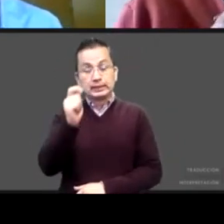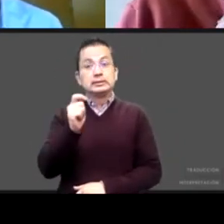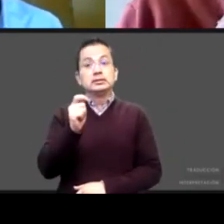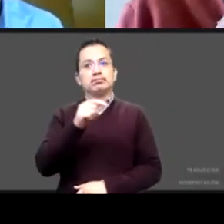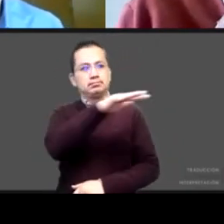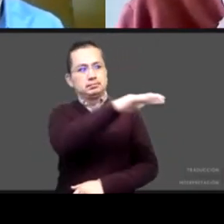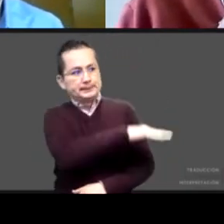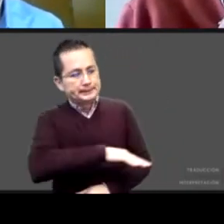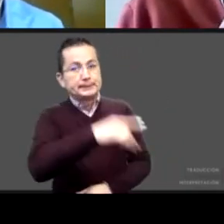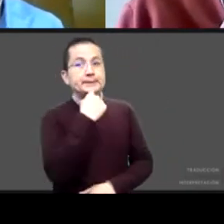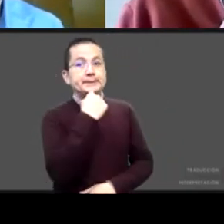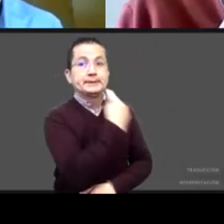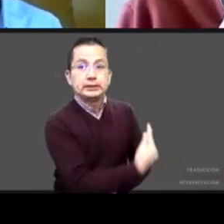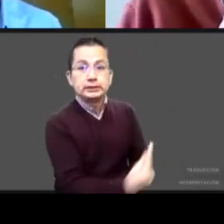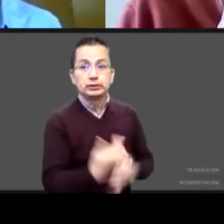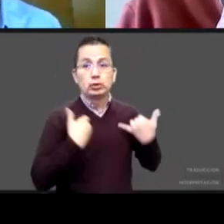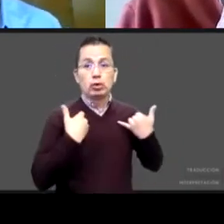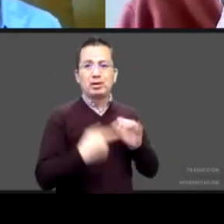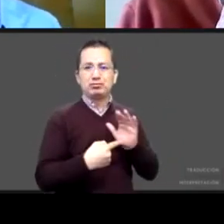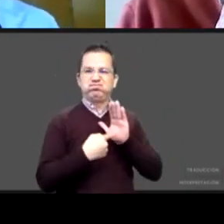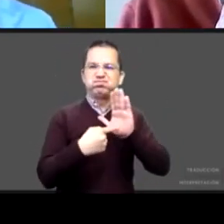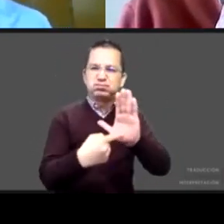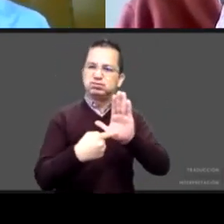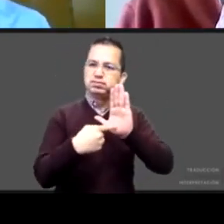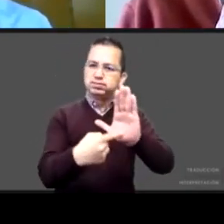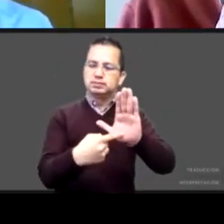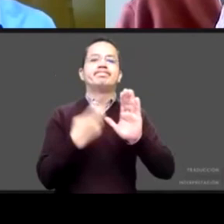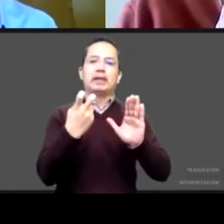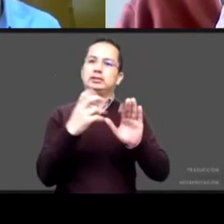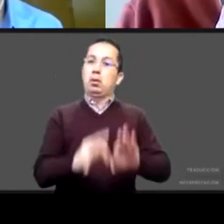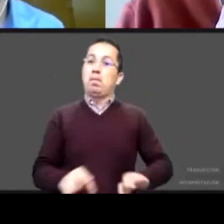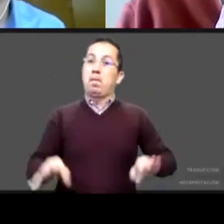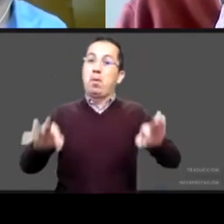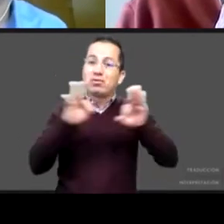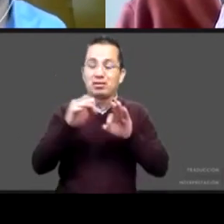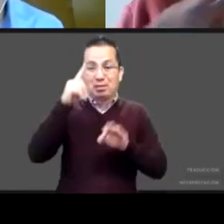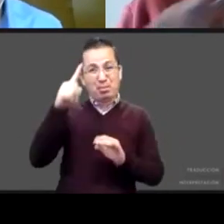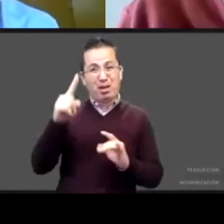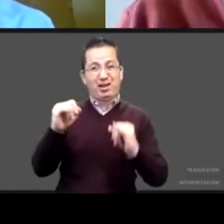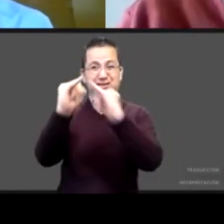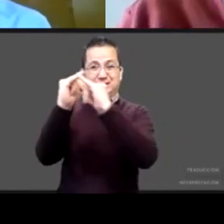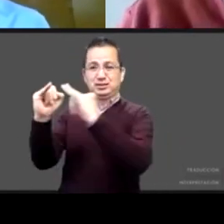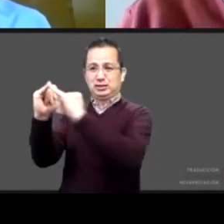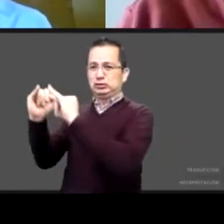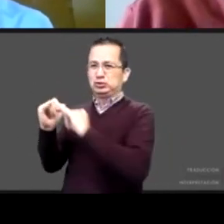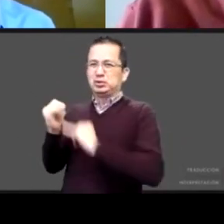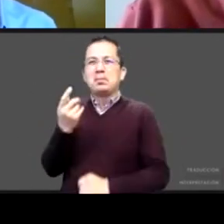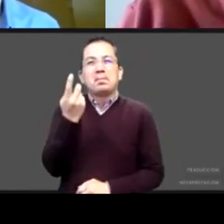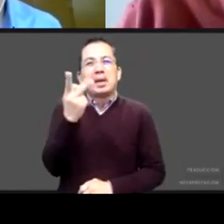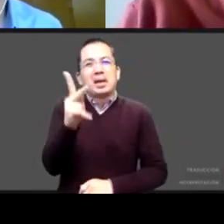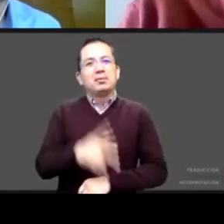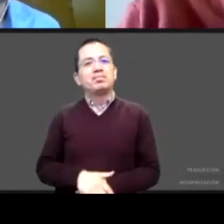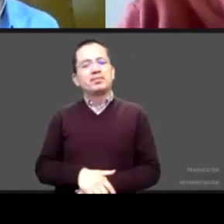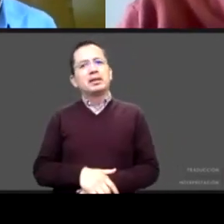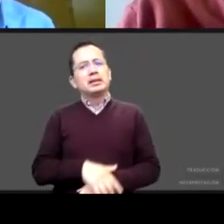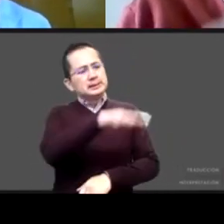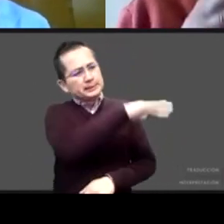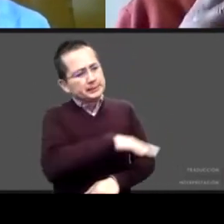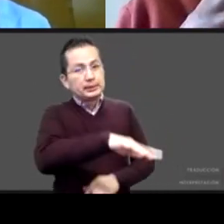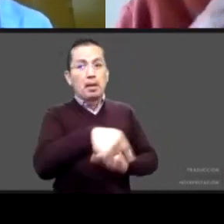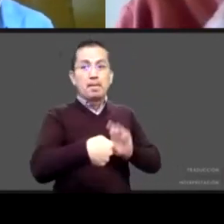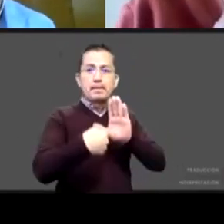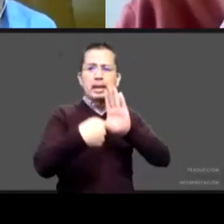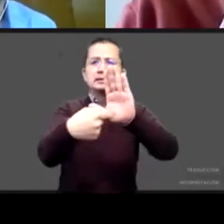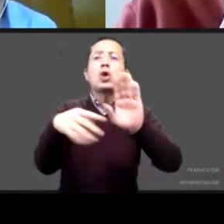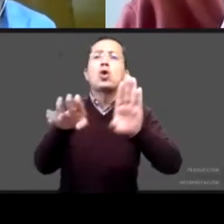muchas de las instituciones, pero visibilizar desde la perspectiva de ellas y ellos